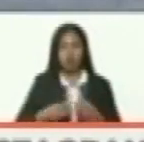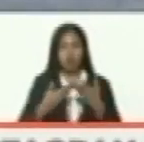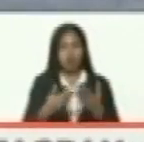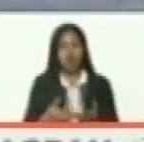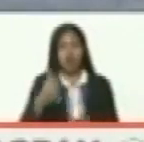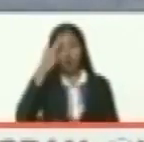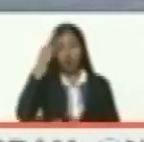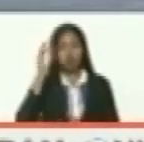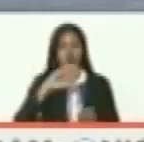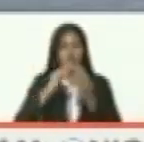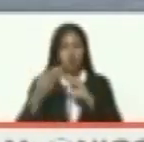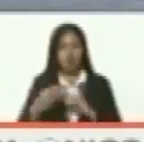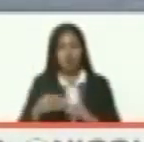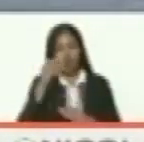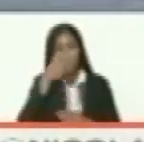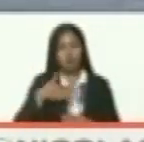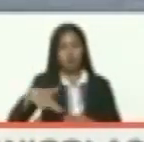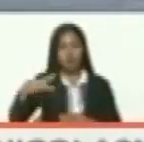comunales, porque sé que el pueblo